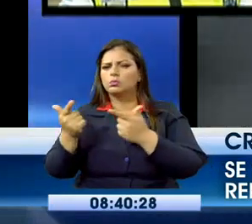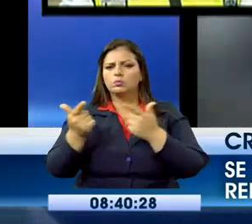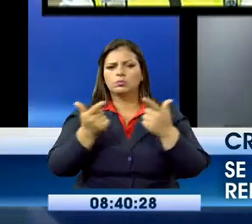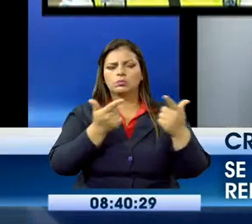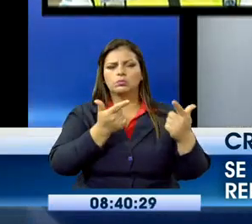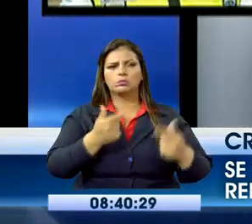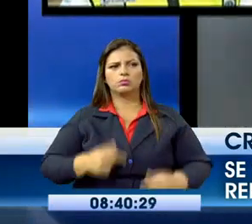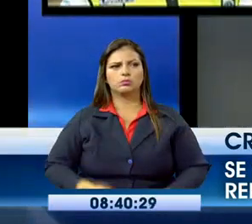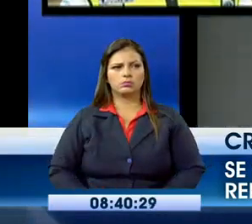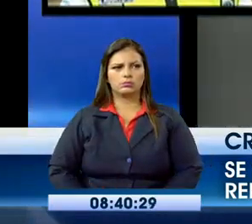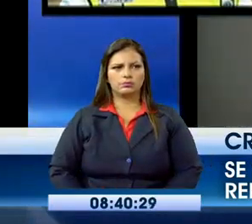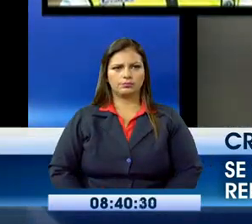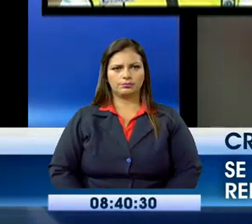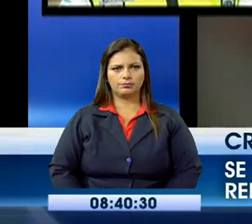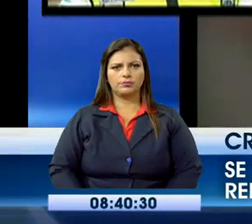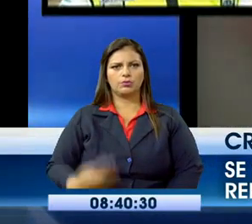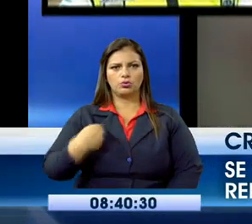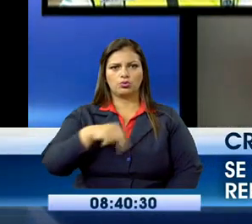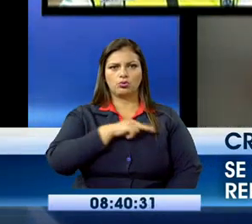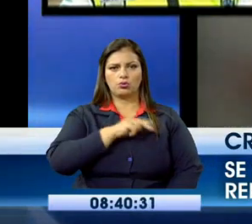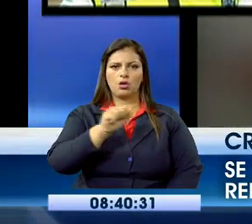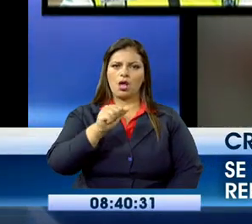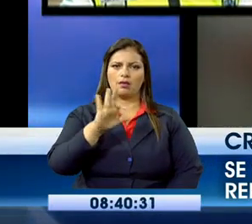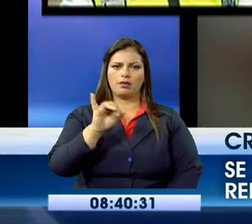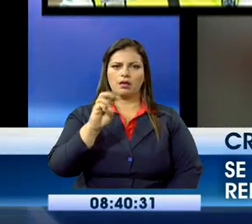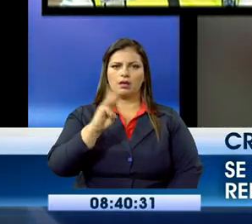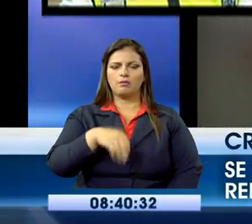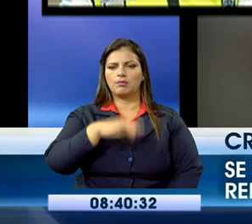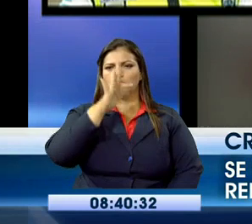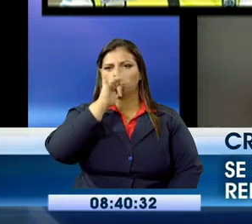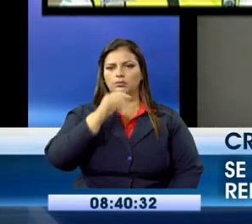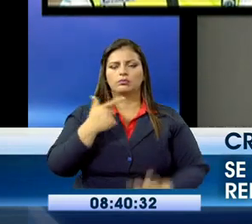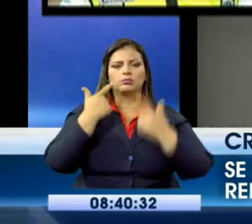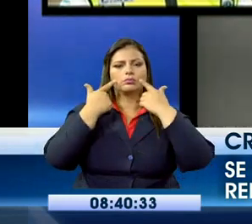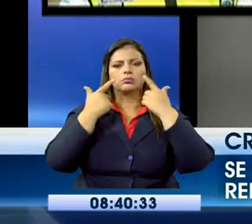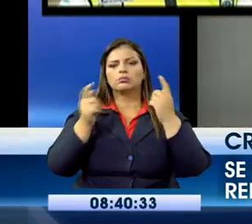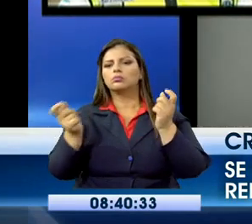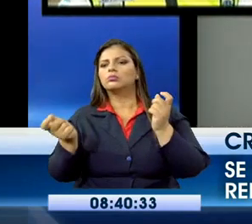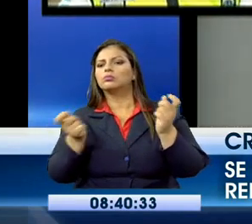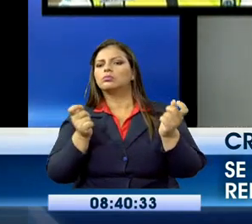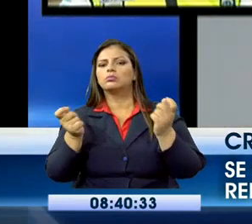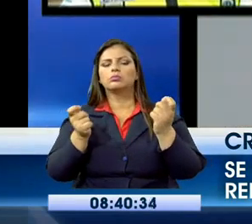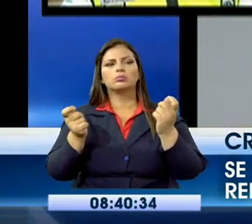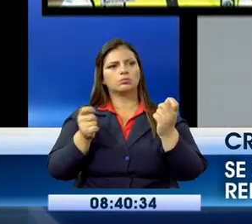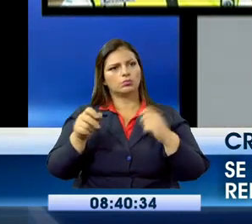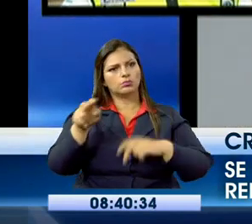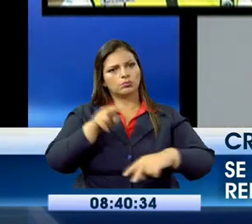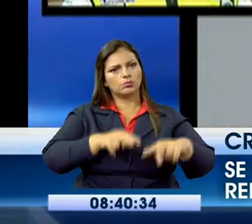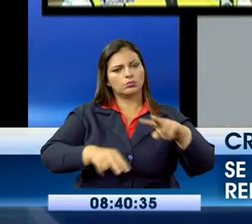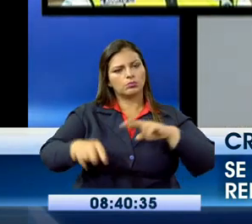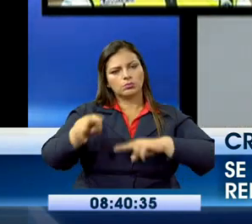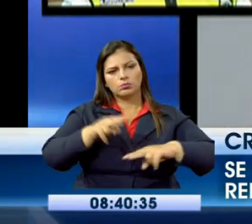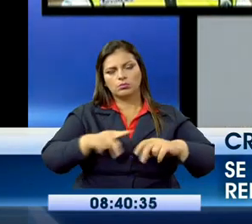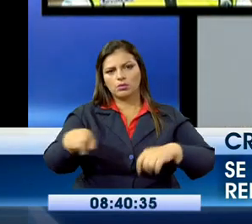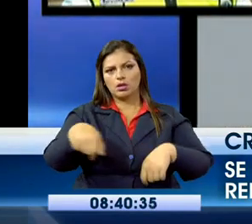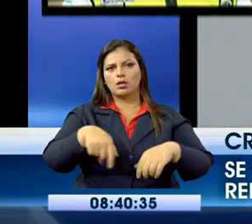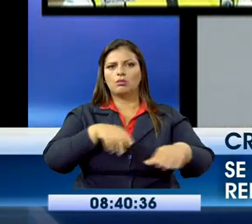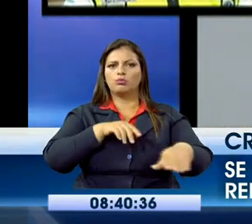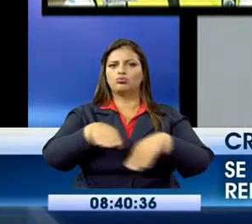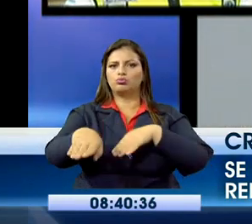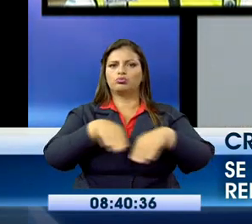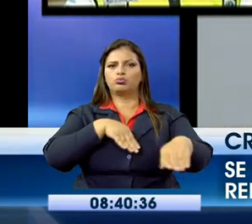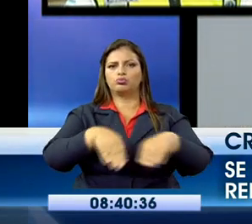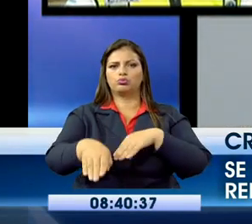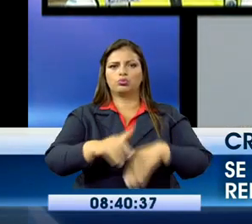Asimismo, nosotros como autoridad de tránsito municipal hemos tomado la precaución debida de acordonar y cerrar el lugar de